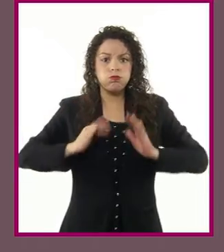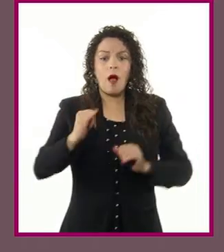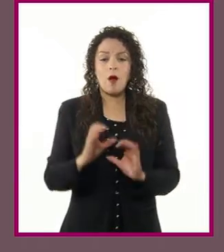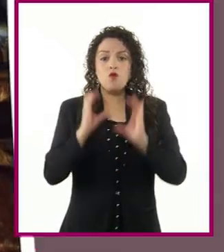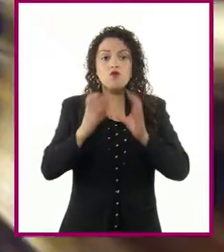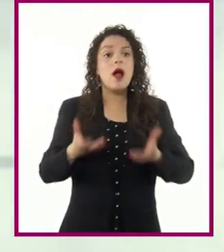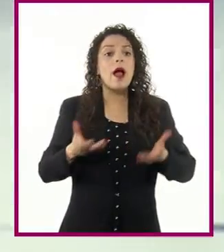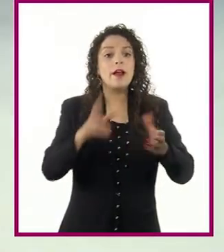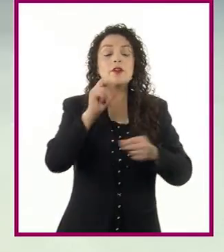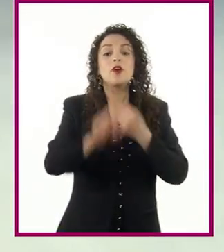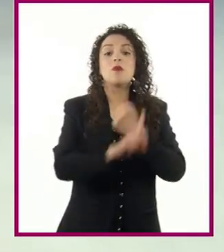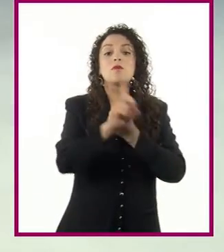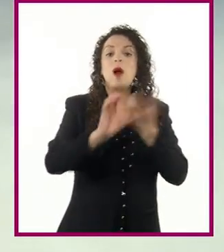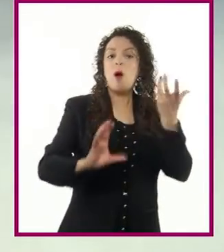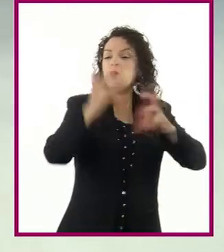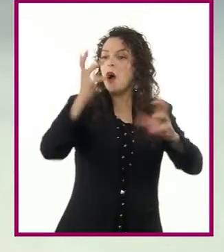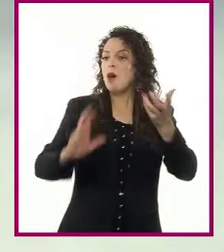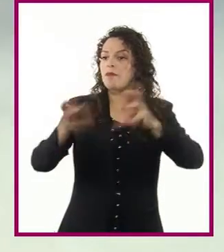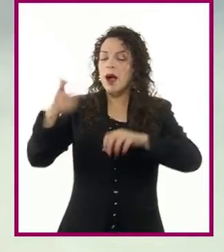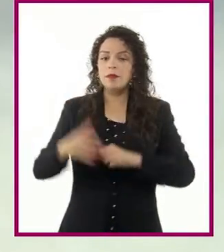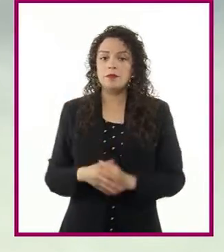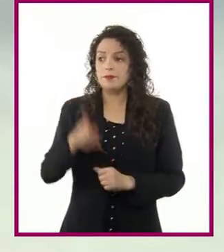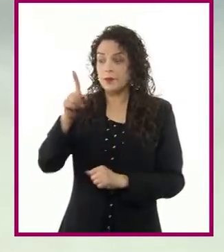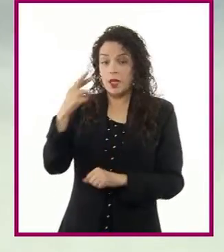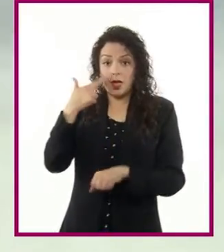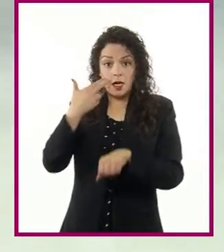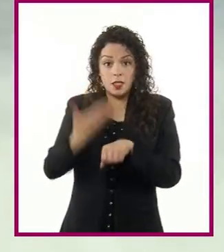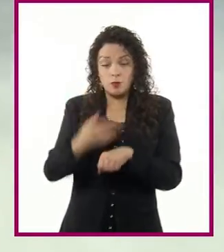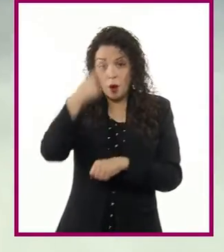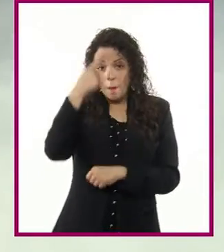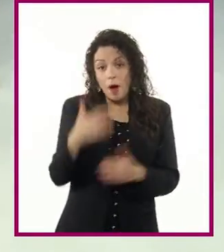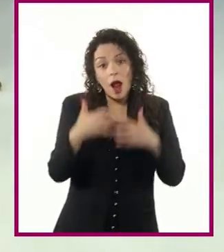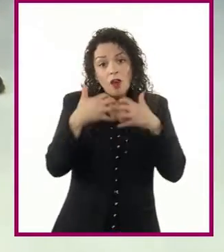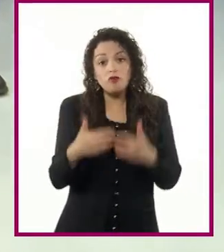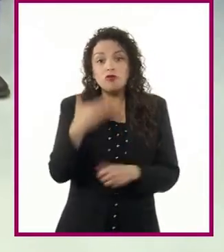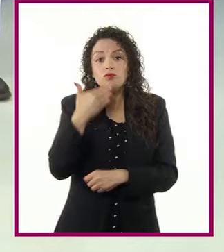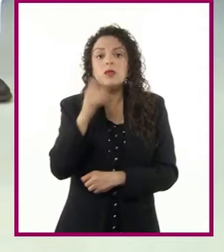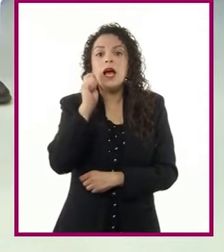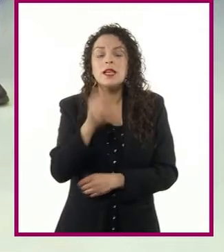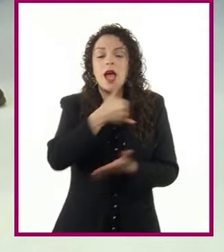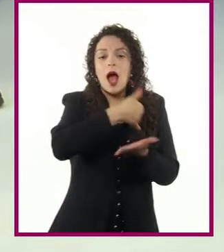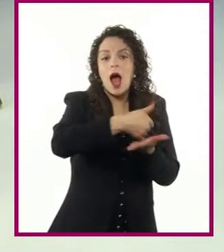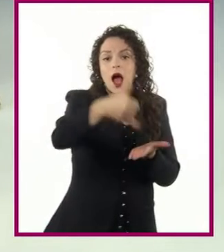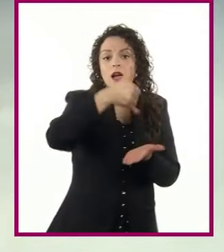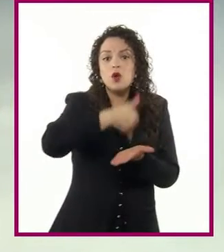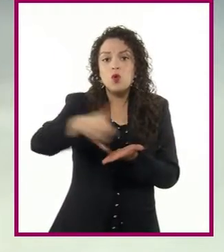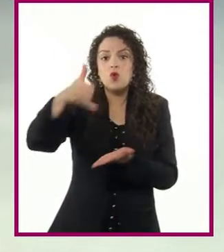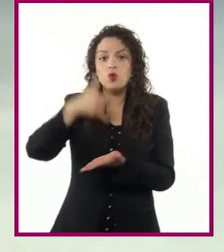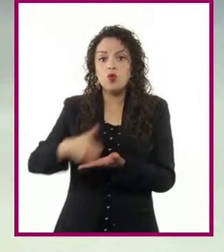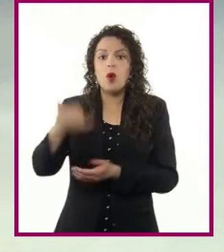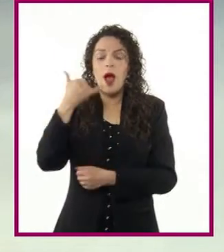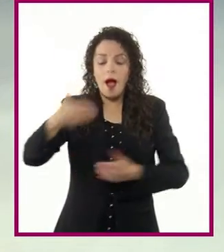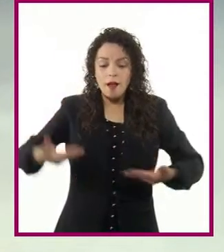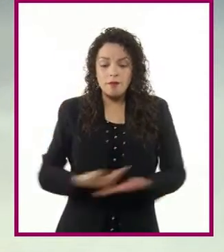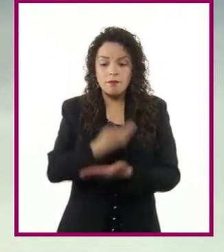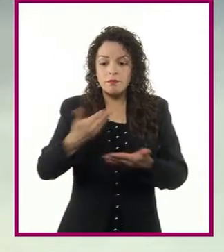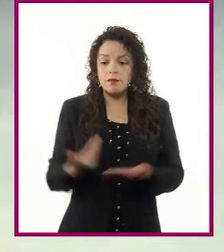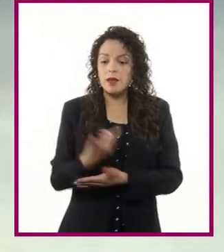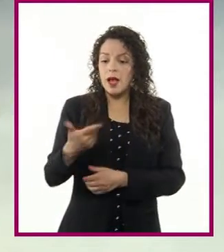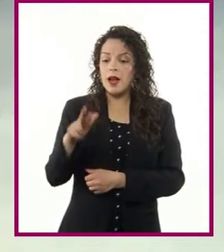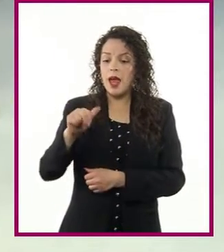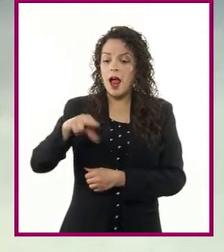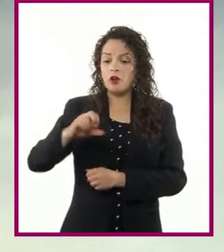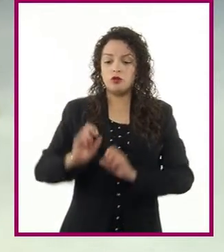público. Eran responsables del buen funcionamiento de la agricultura y de la provisión de granos. Supervisaban